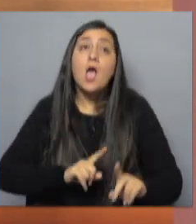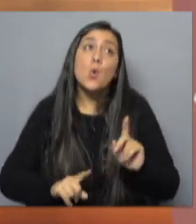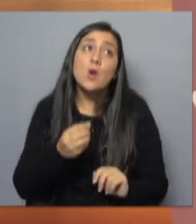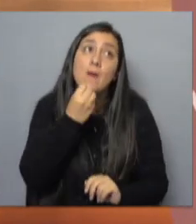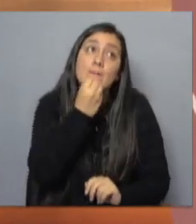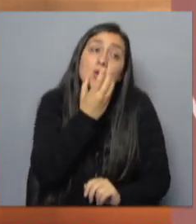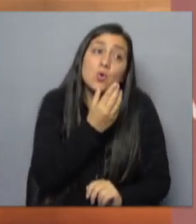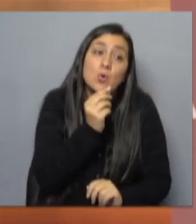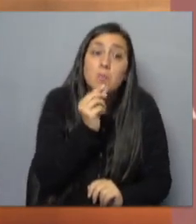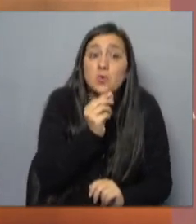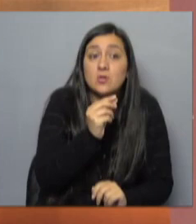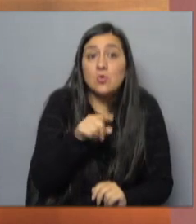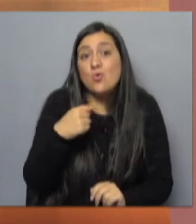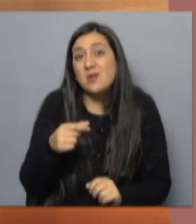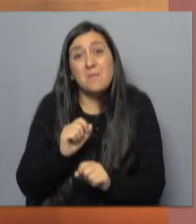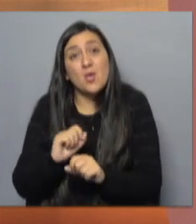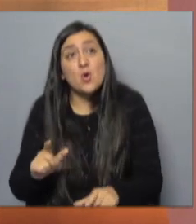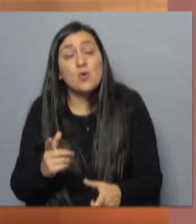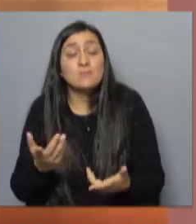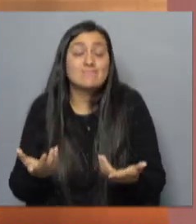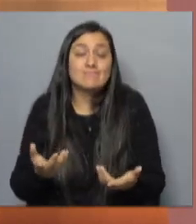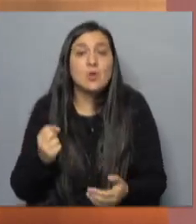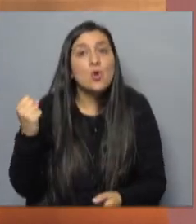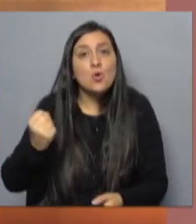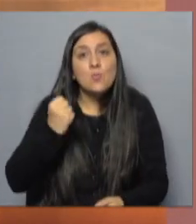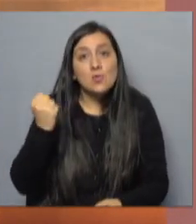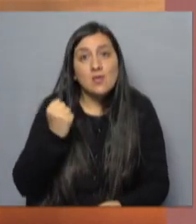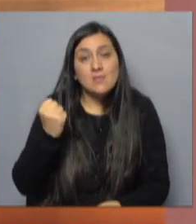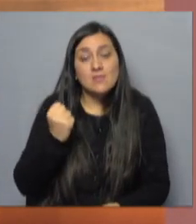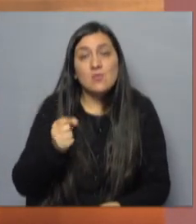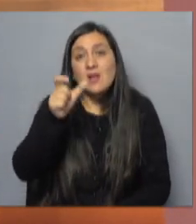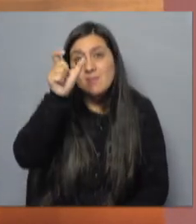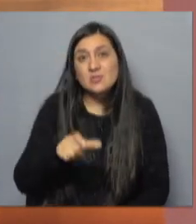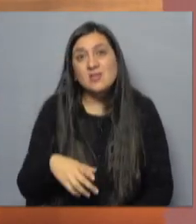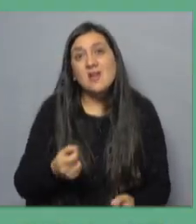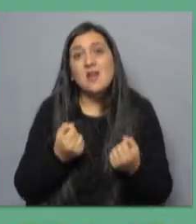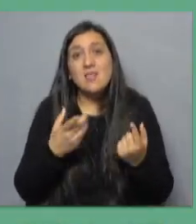acá, otras se empeoraron. Pero lo importante es la persona cuando te brinda las oportunidades.